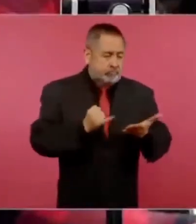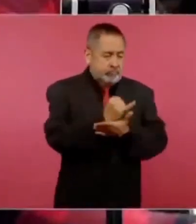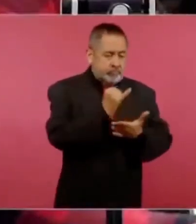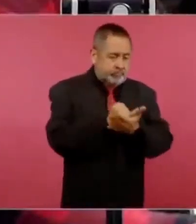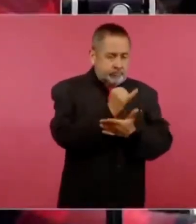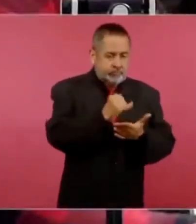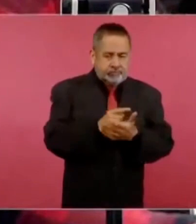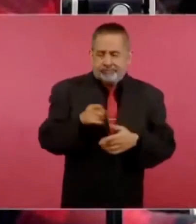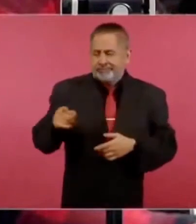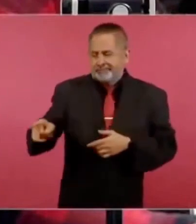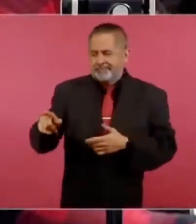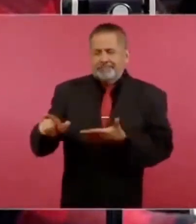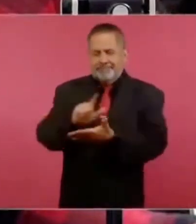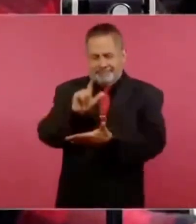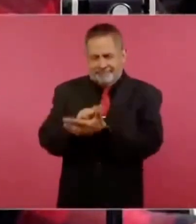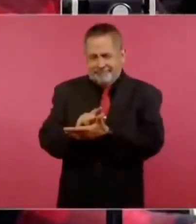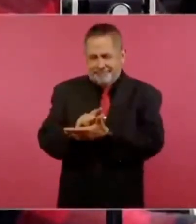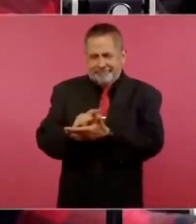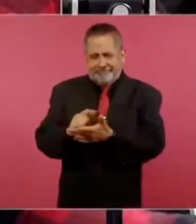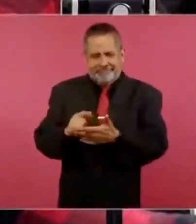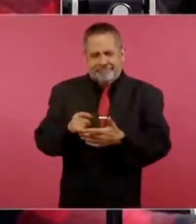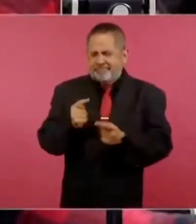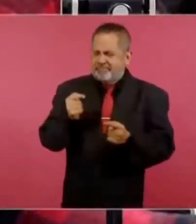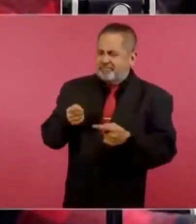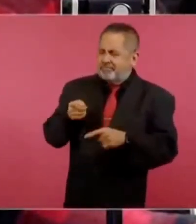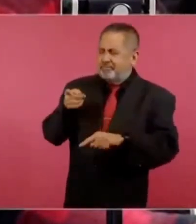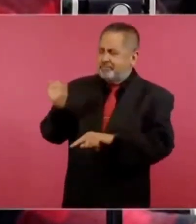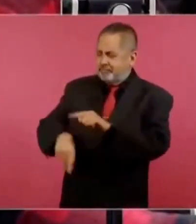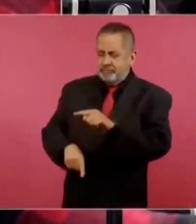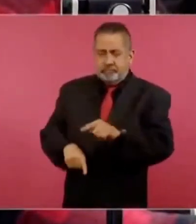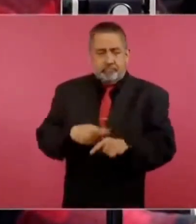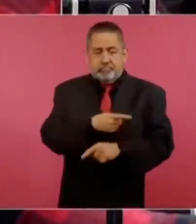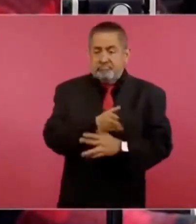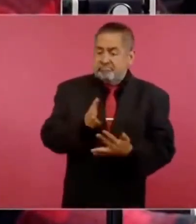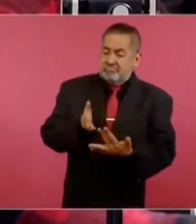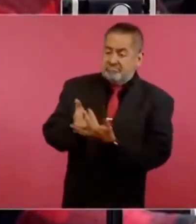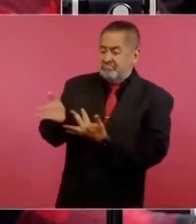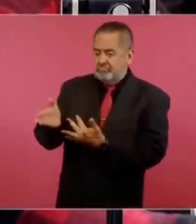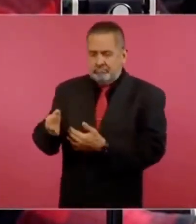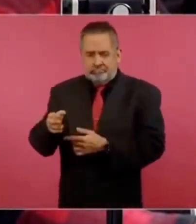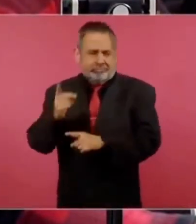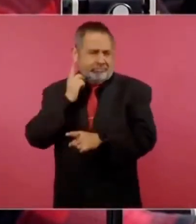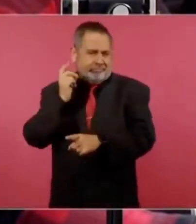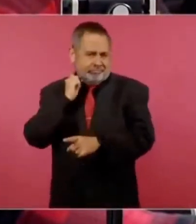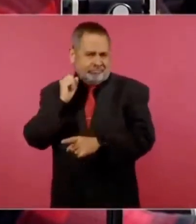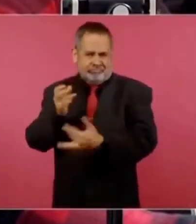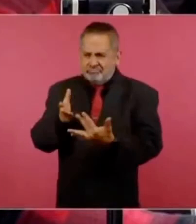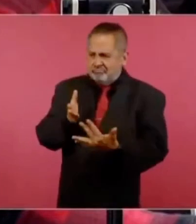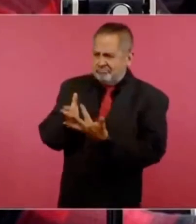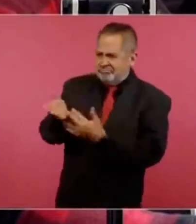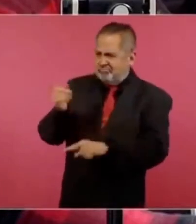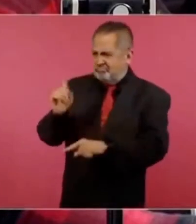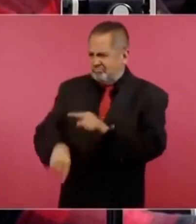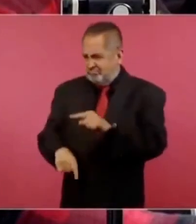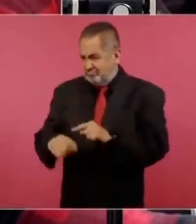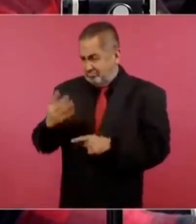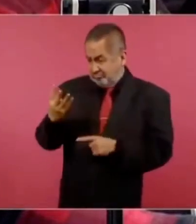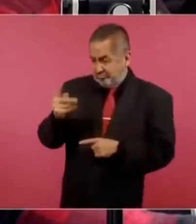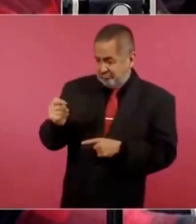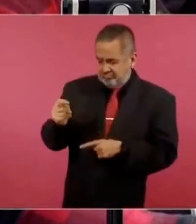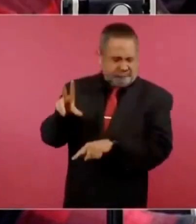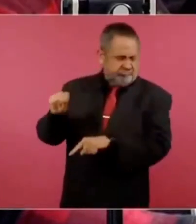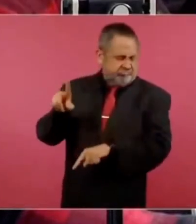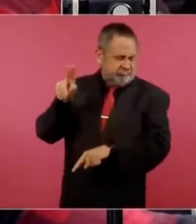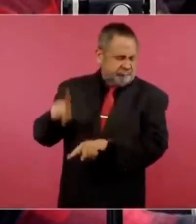reformas constitucionales, la abierta intromisión de los ministros en contra pues, de todo lo que tenga que hacer la 4T, y ahora la